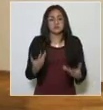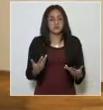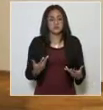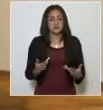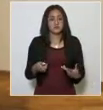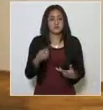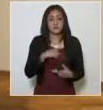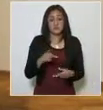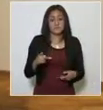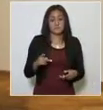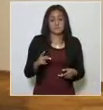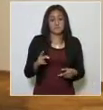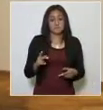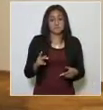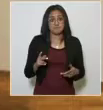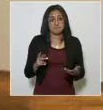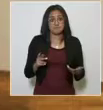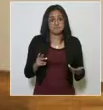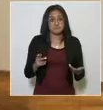incorrecto